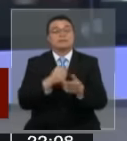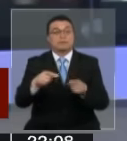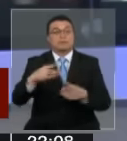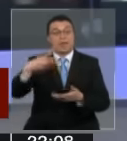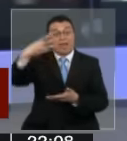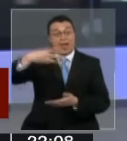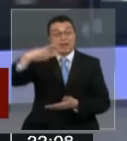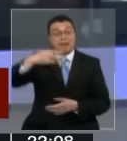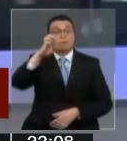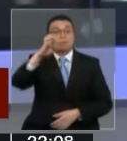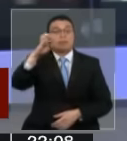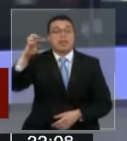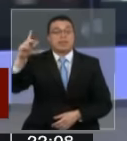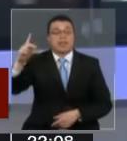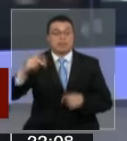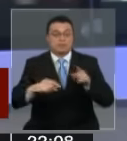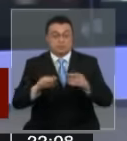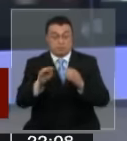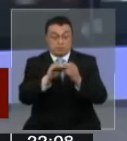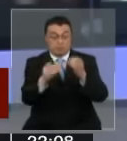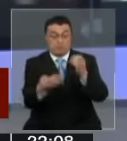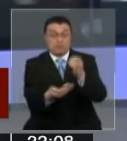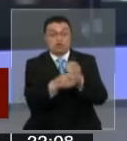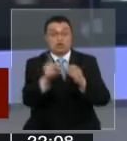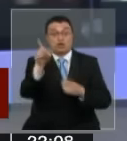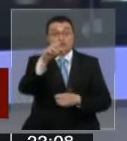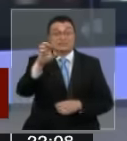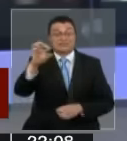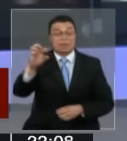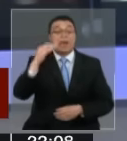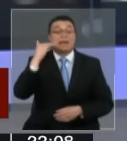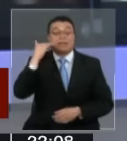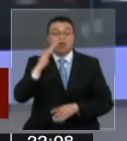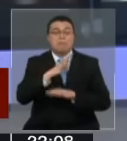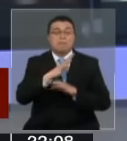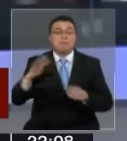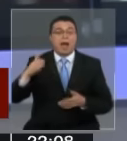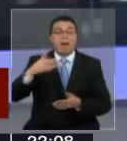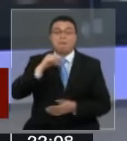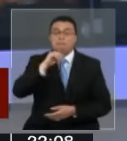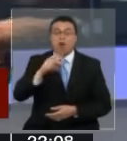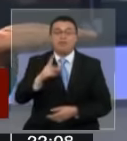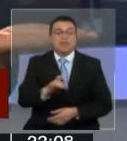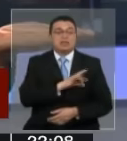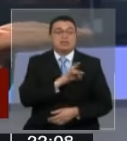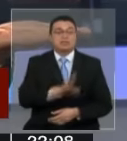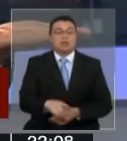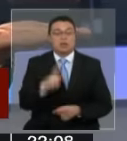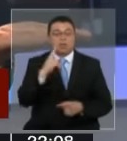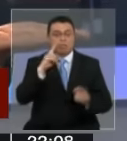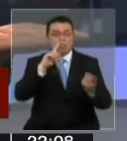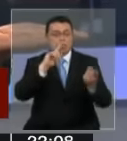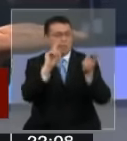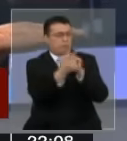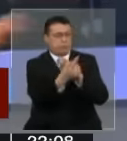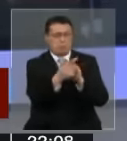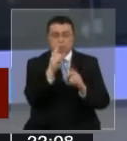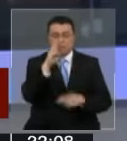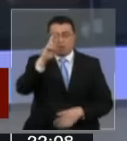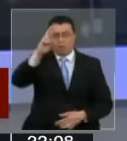Alcalde PPD, Fondo CEP para los niños más vulnerables de Chile. Las contradicciones son